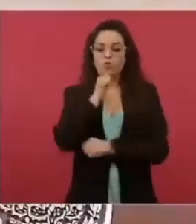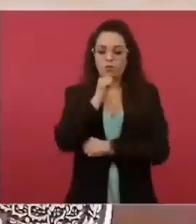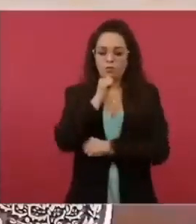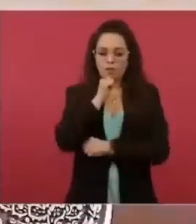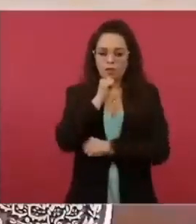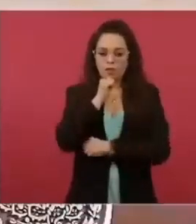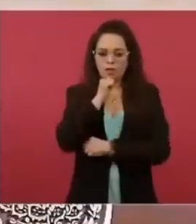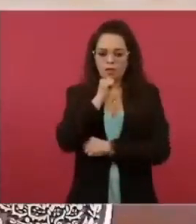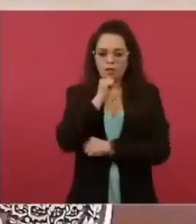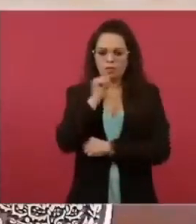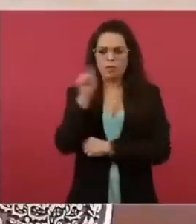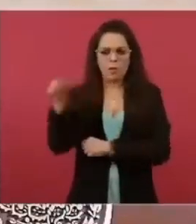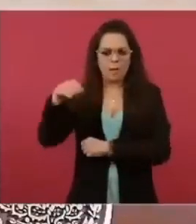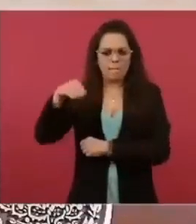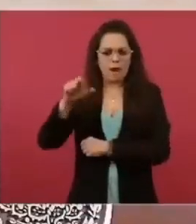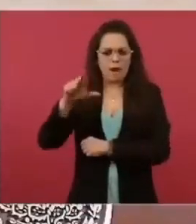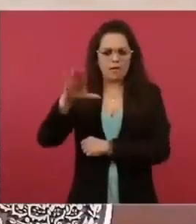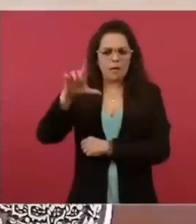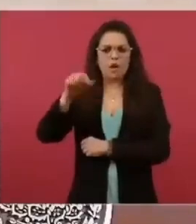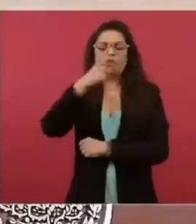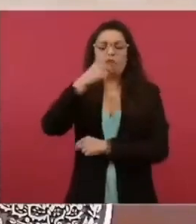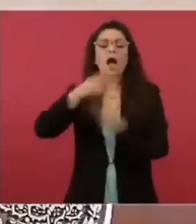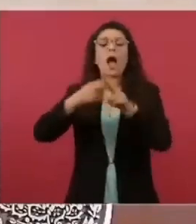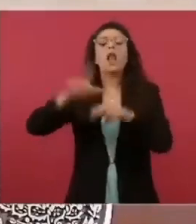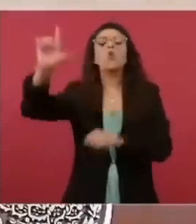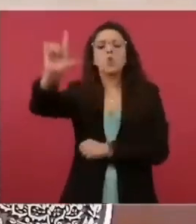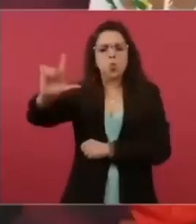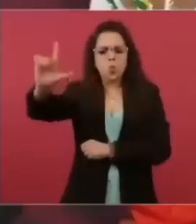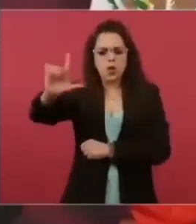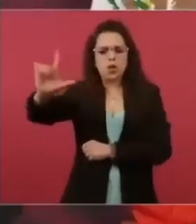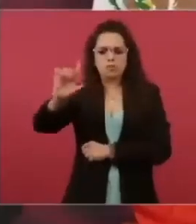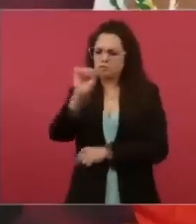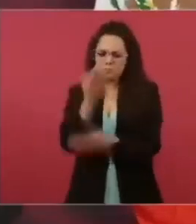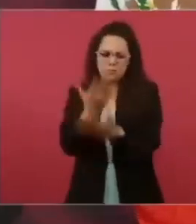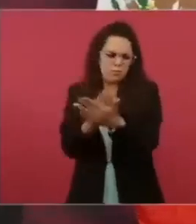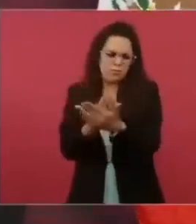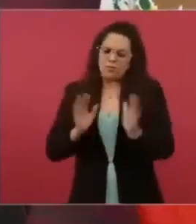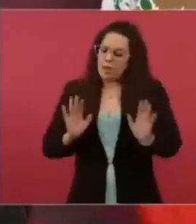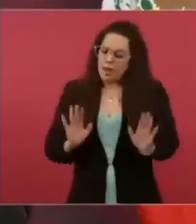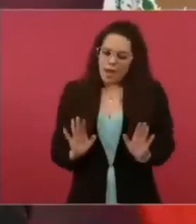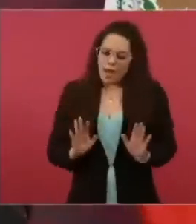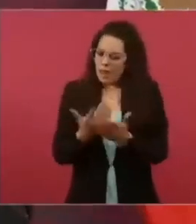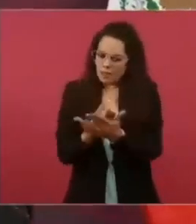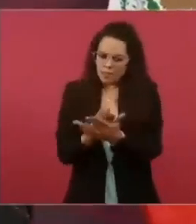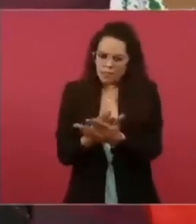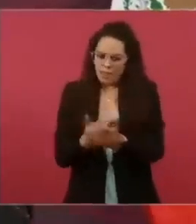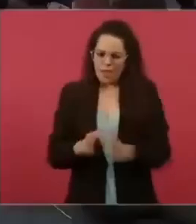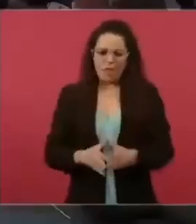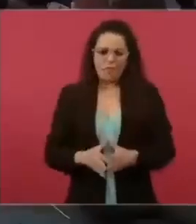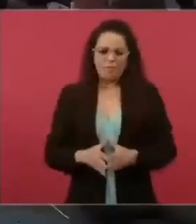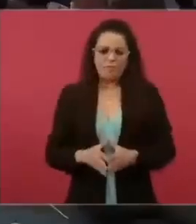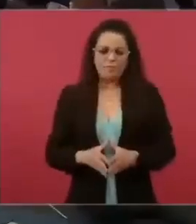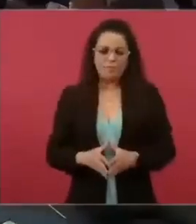formalmente. Incluso dijo Marcelo que va a ser hasta el lunes. Sí, entonces hay que esperarnos.